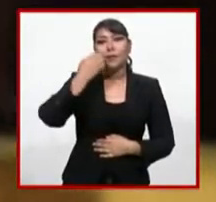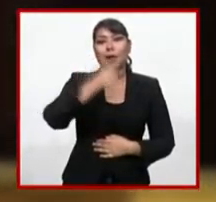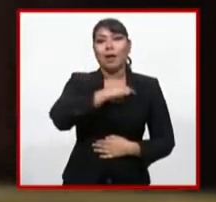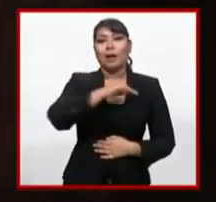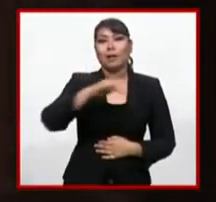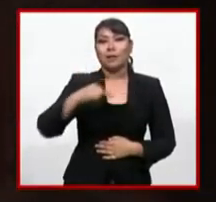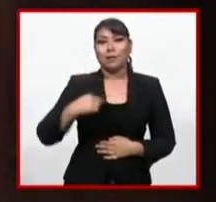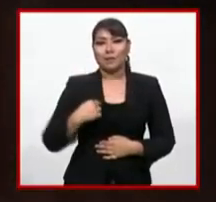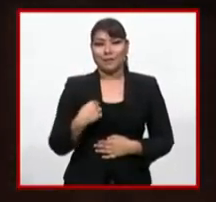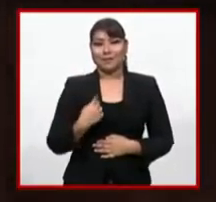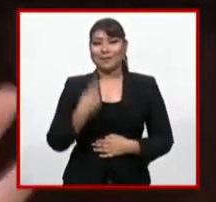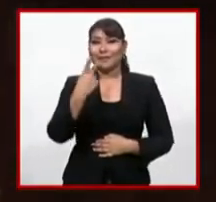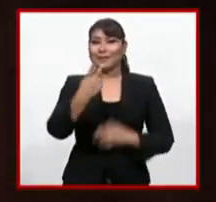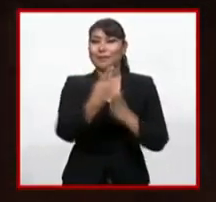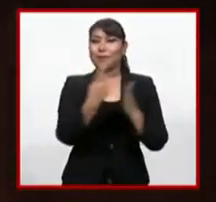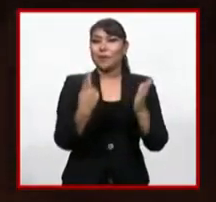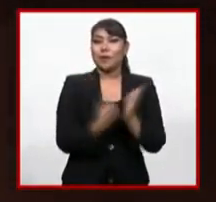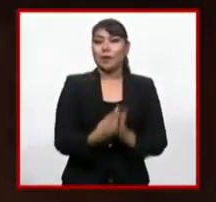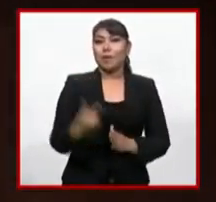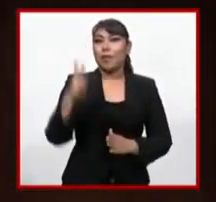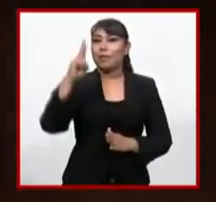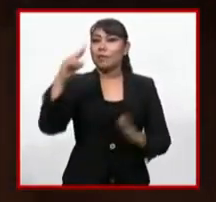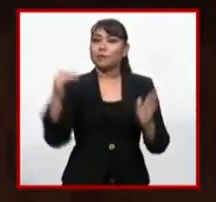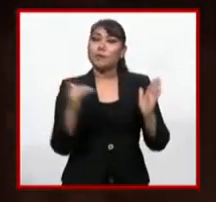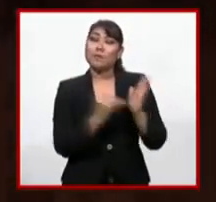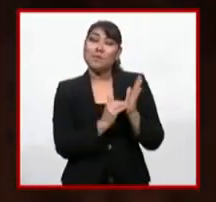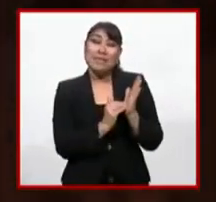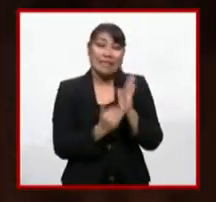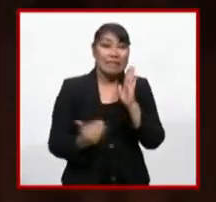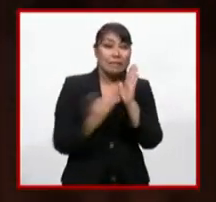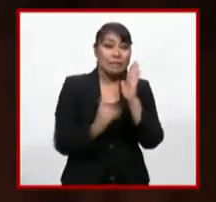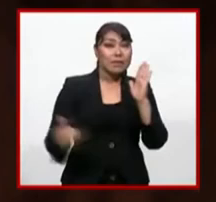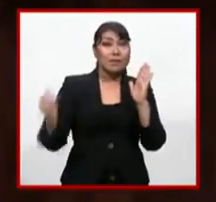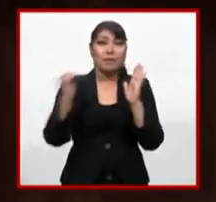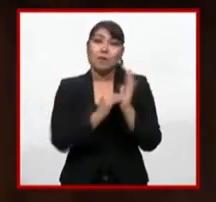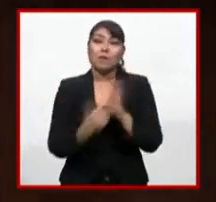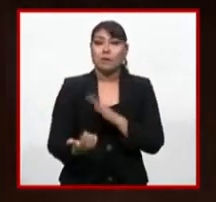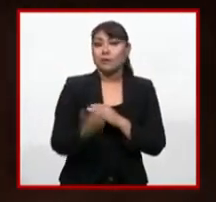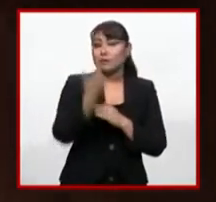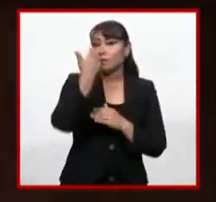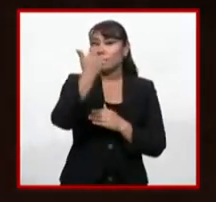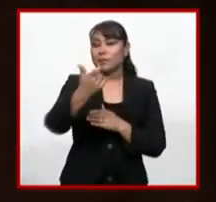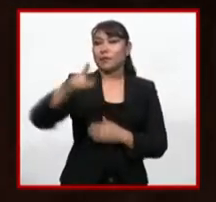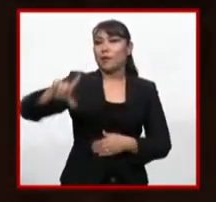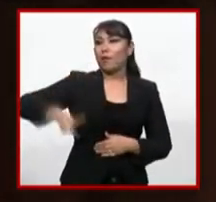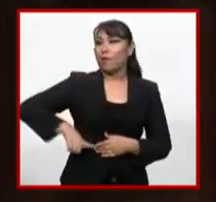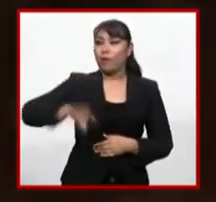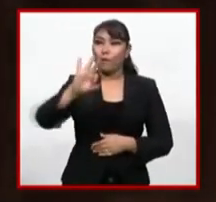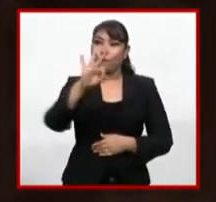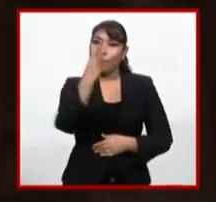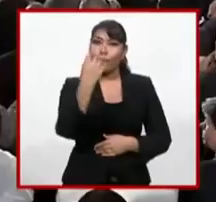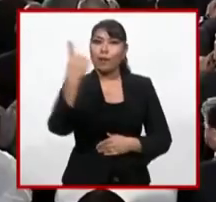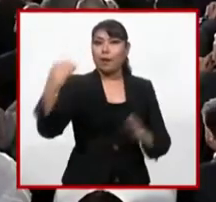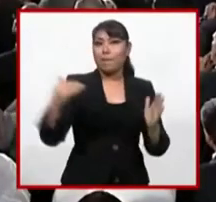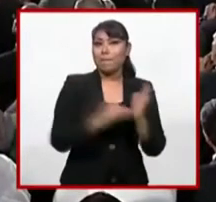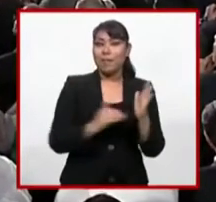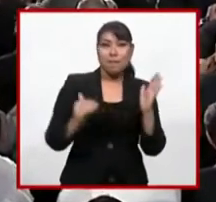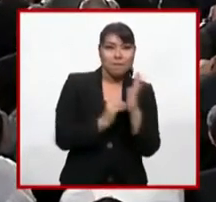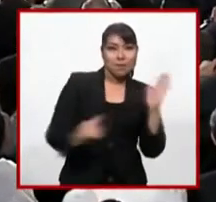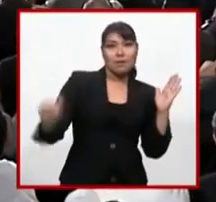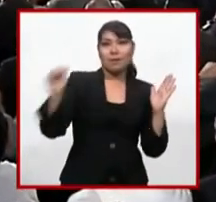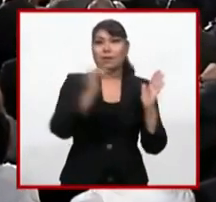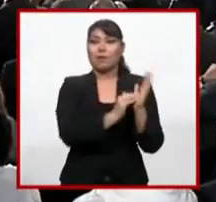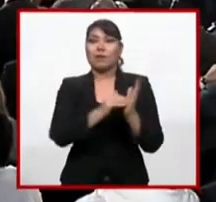Un programa de más o menos 2,000 millones de pesos, en donde el gobierno federal aportará 1,000 millones y el gobierno